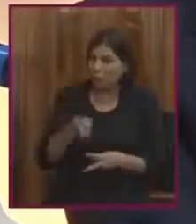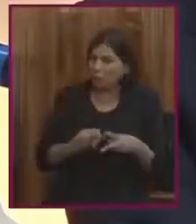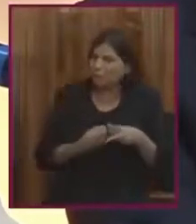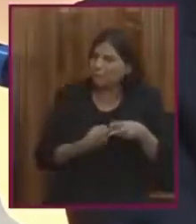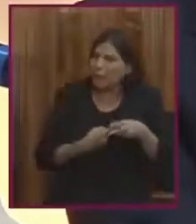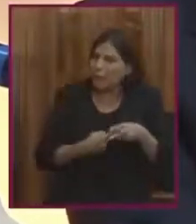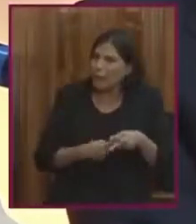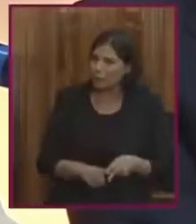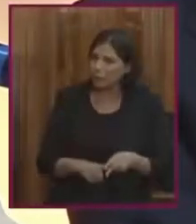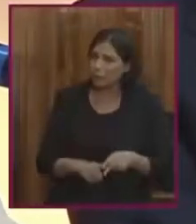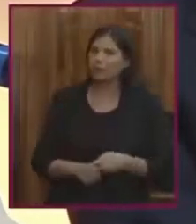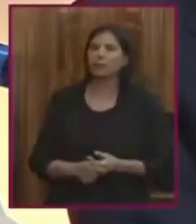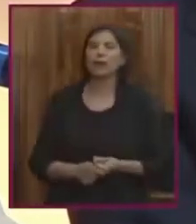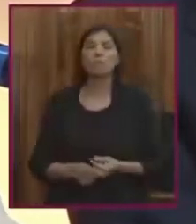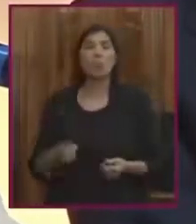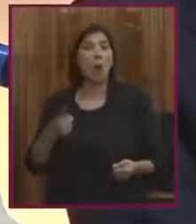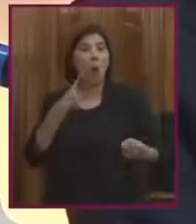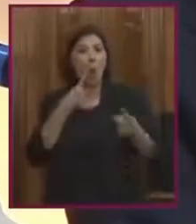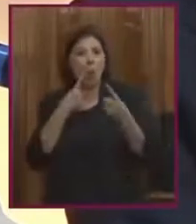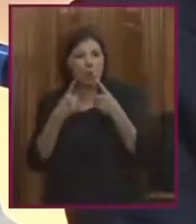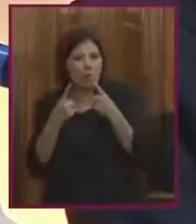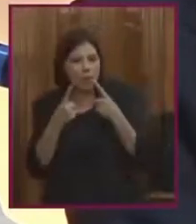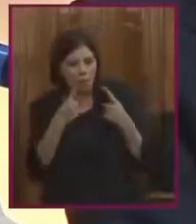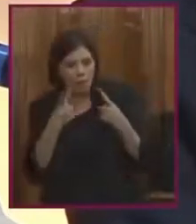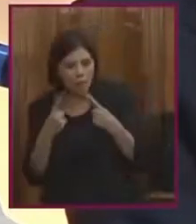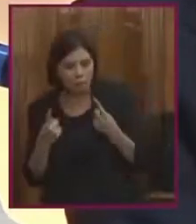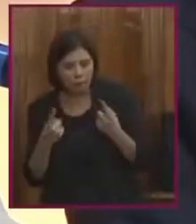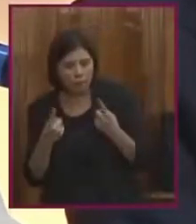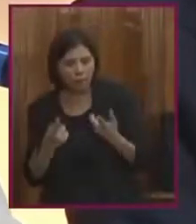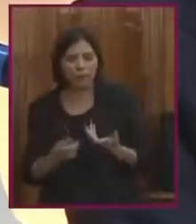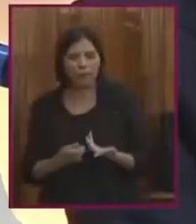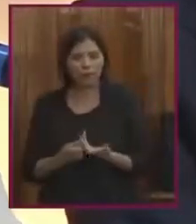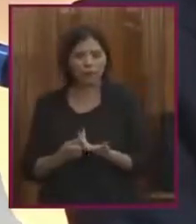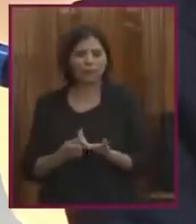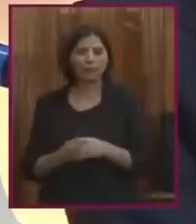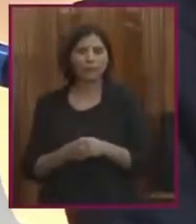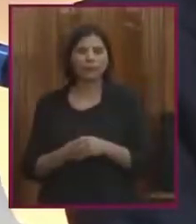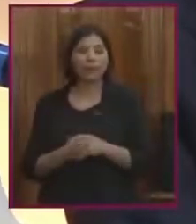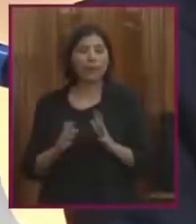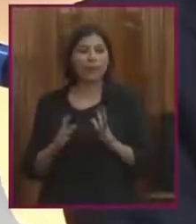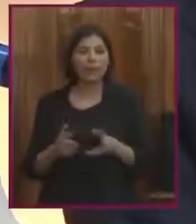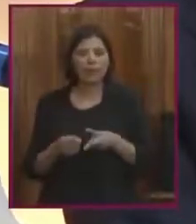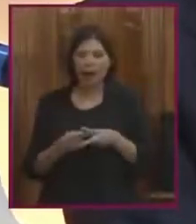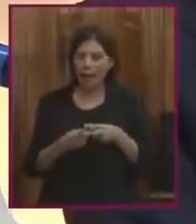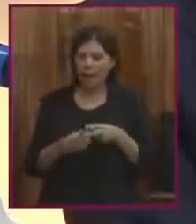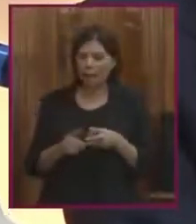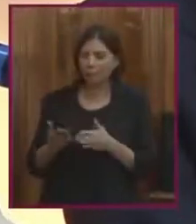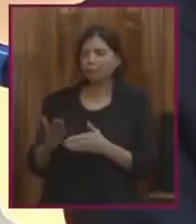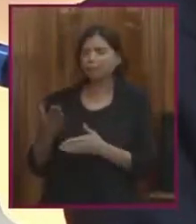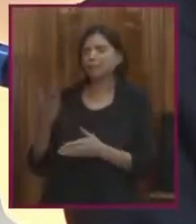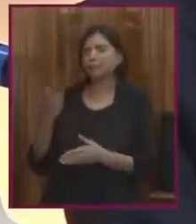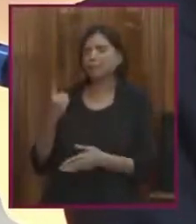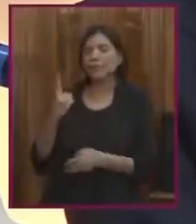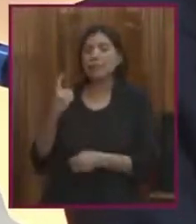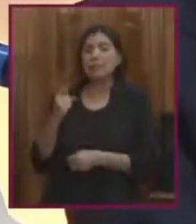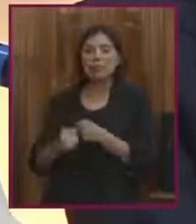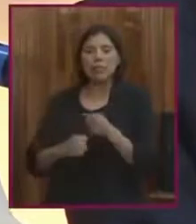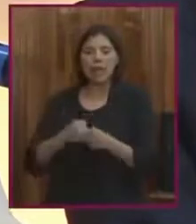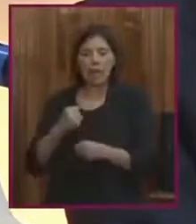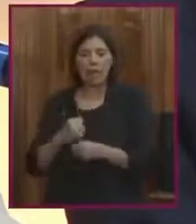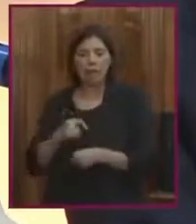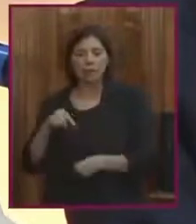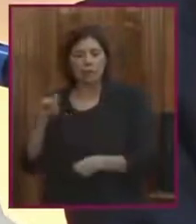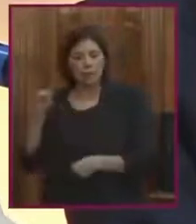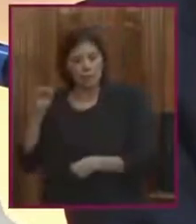arranque de un debate central donde arrancó hace 100 años esta Secretaría de Educación,